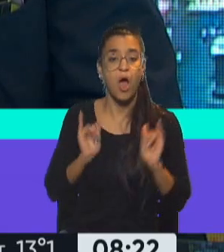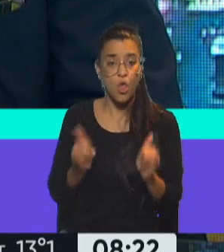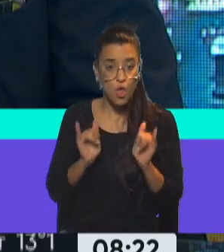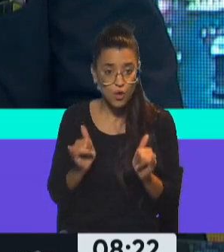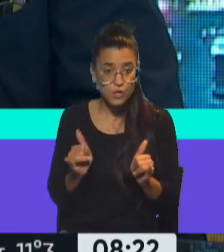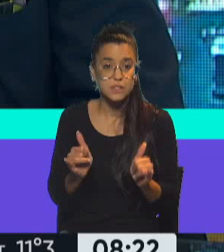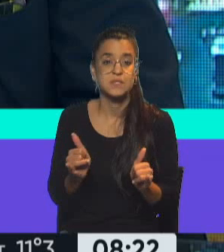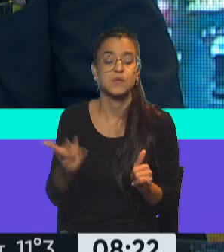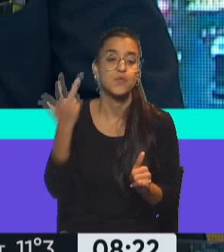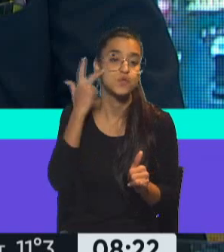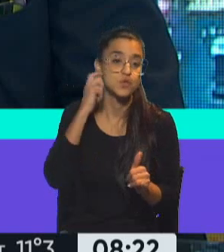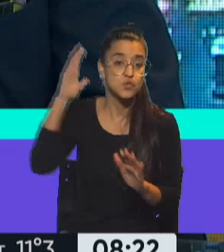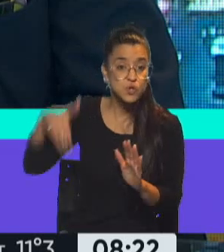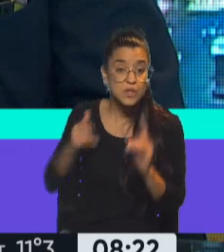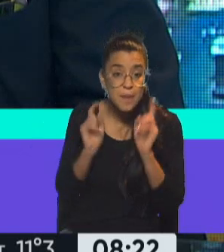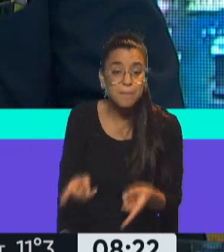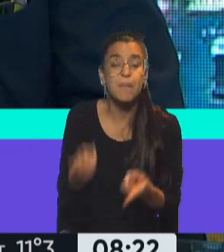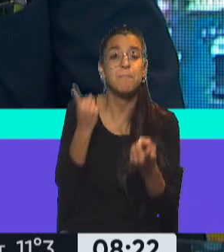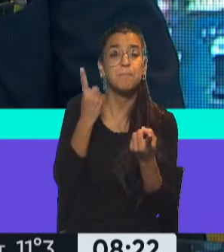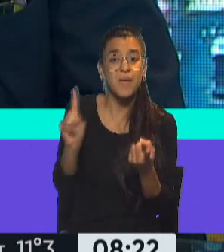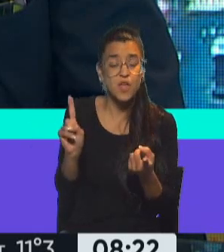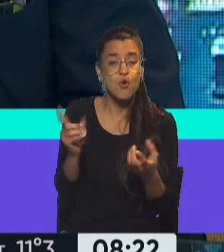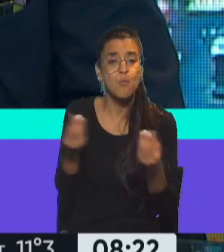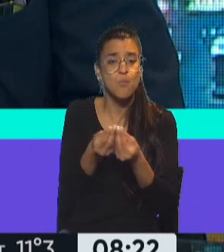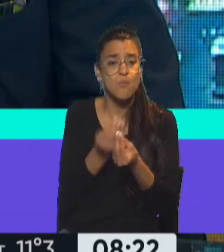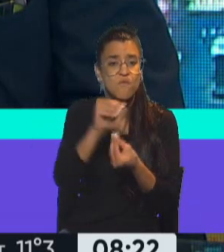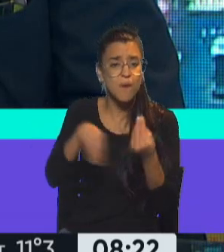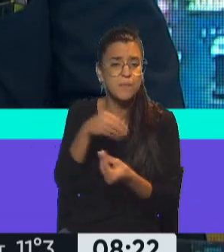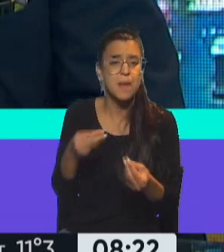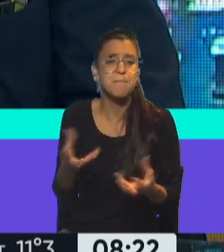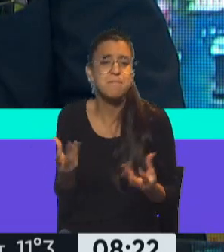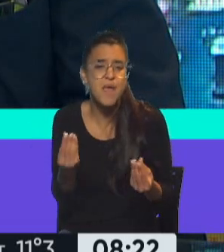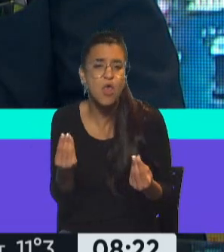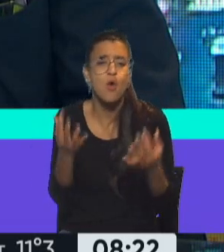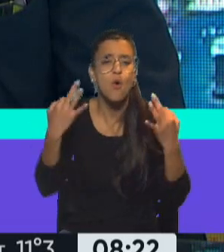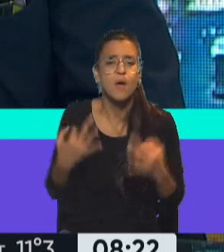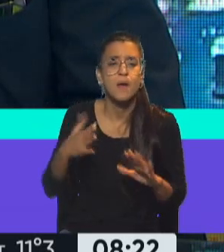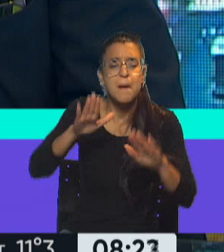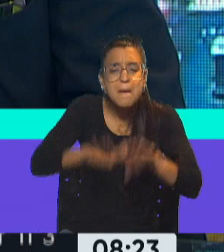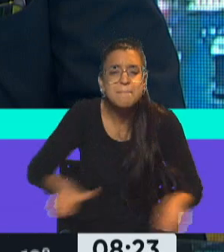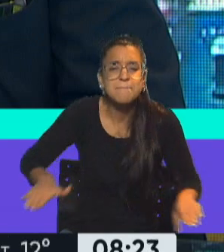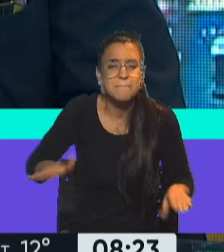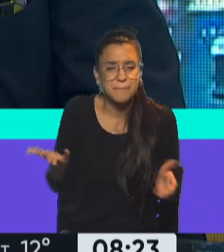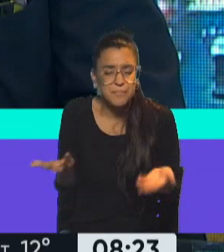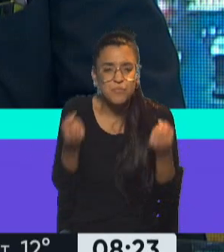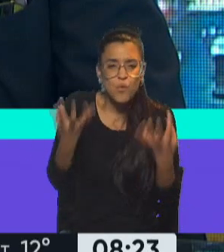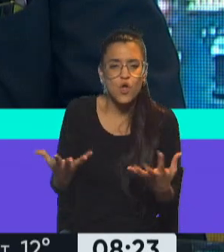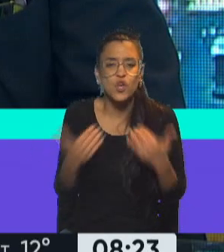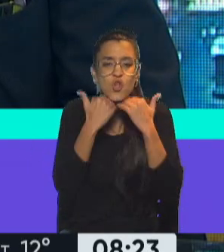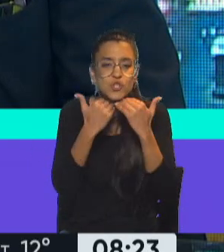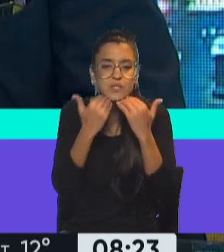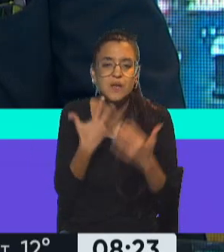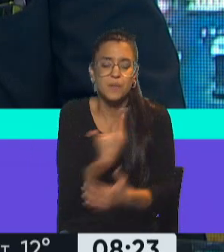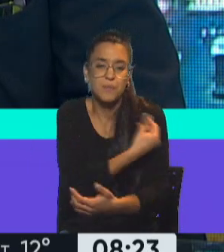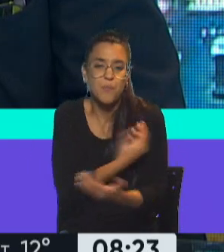adolescentes, menores de 18 años también, pero que muchas familias temen vacunar justamente a los más chicos porque no saben qué